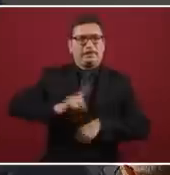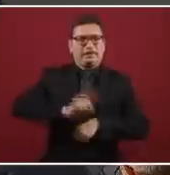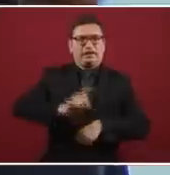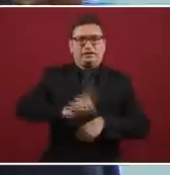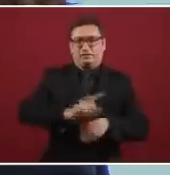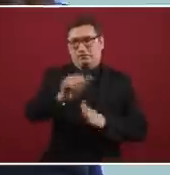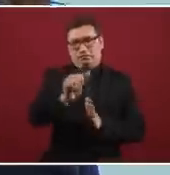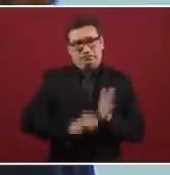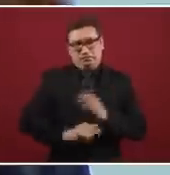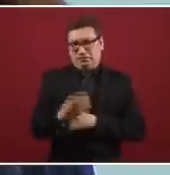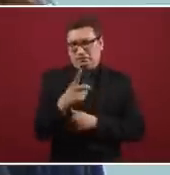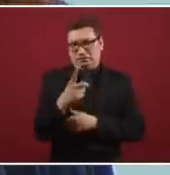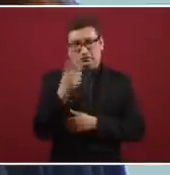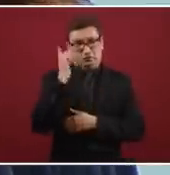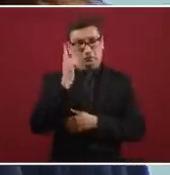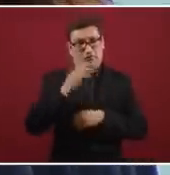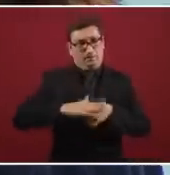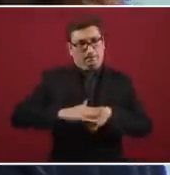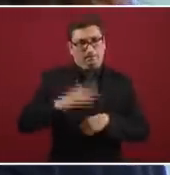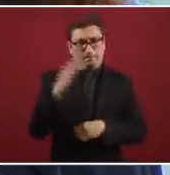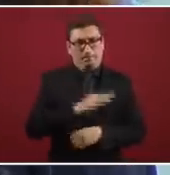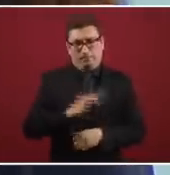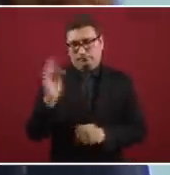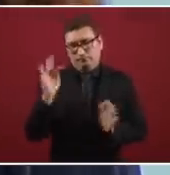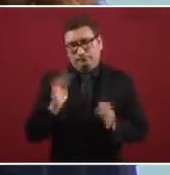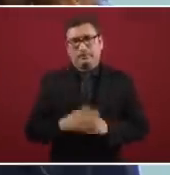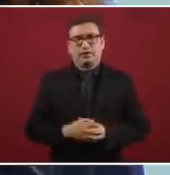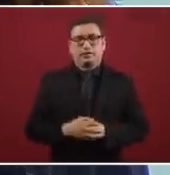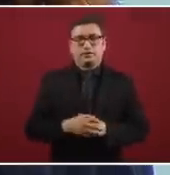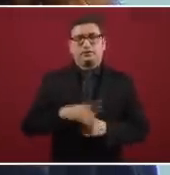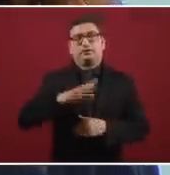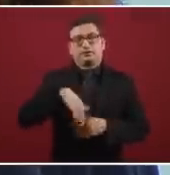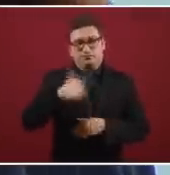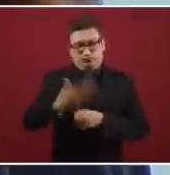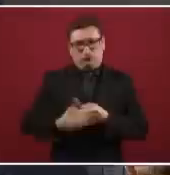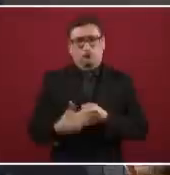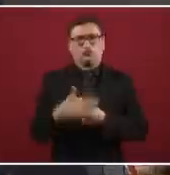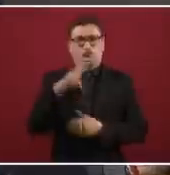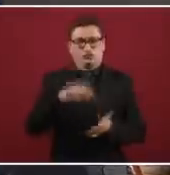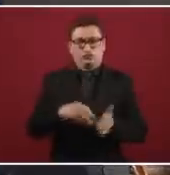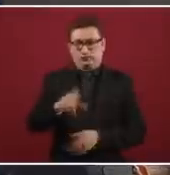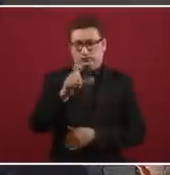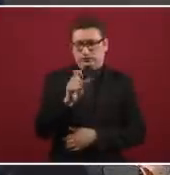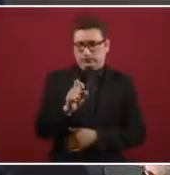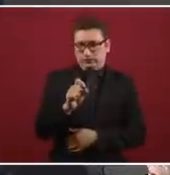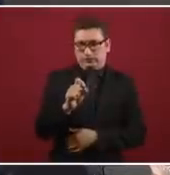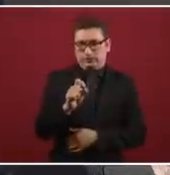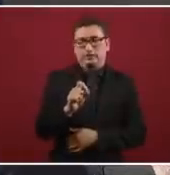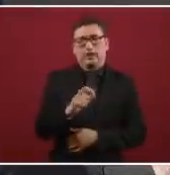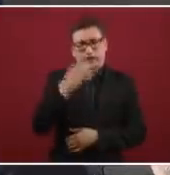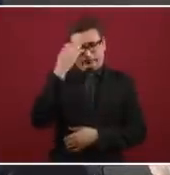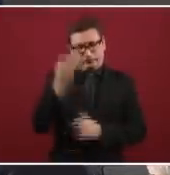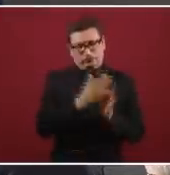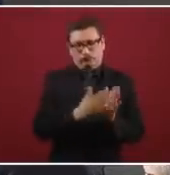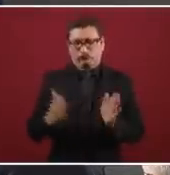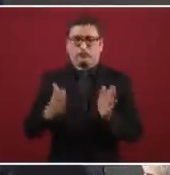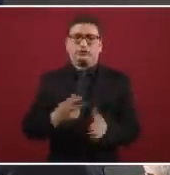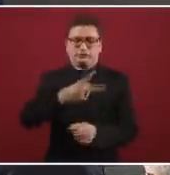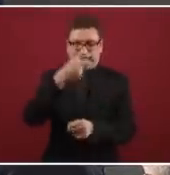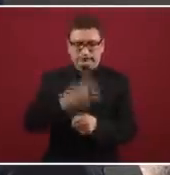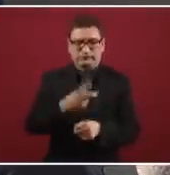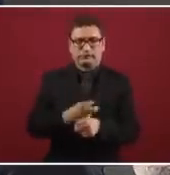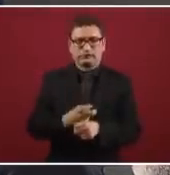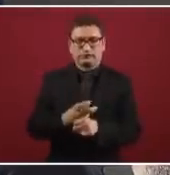o si se puede más, pues más. Y el próximo año, el 2020, viene la segunda etapa de la